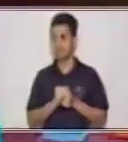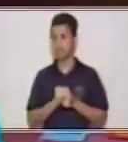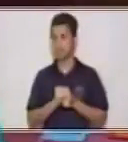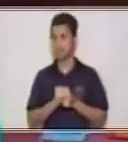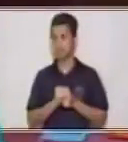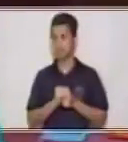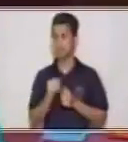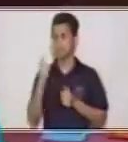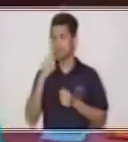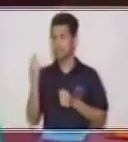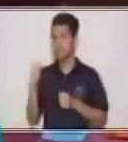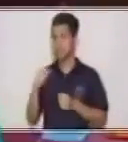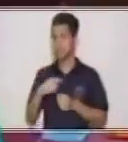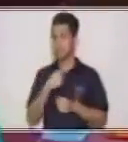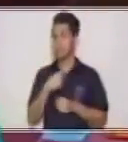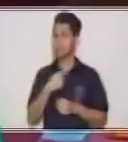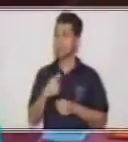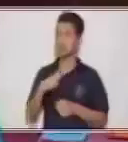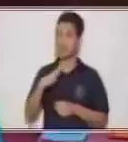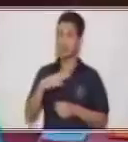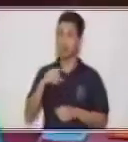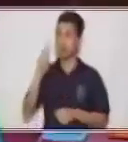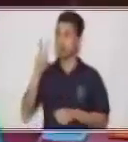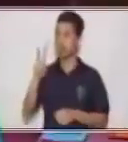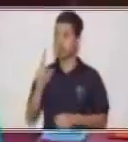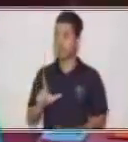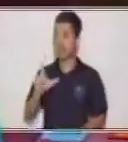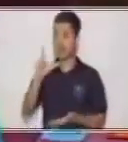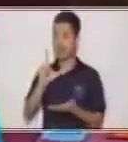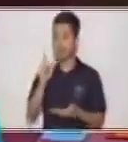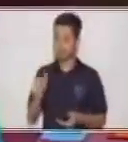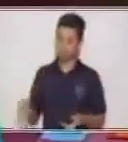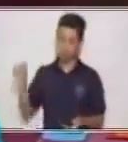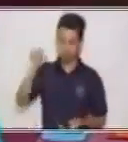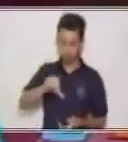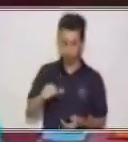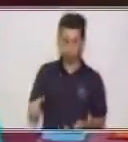Acá tenemos 2 litros, vamos a ver si podría caber otro litro.